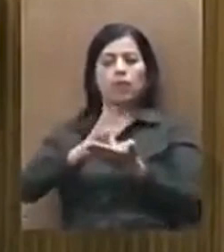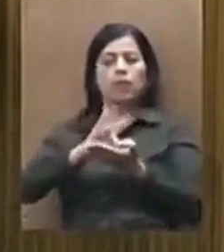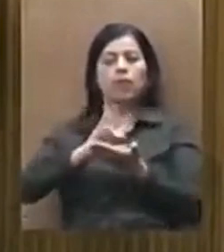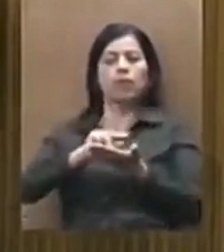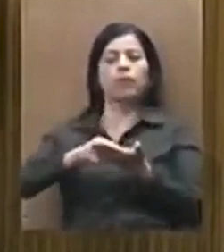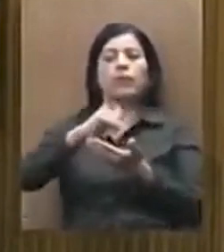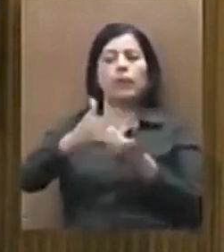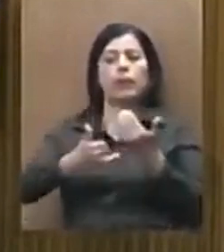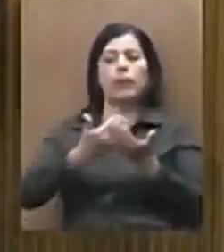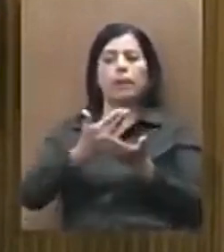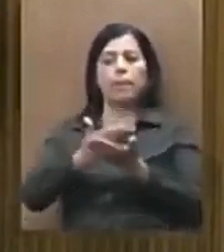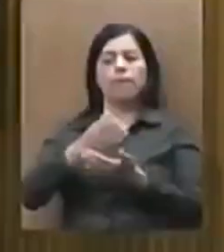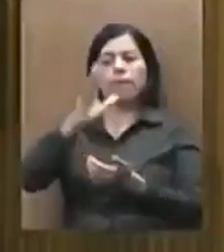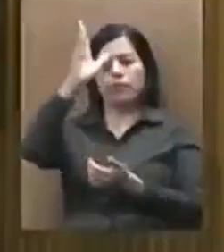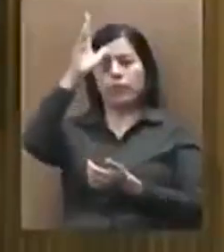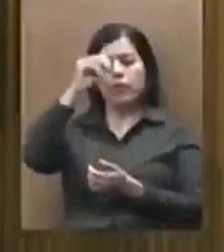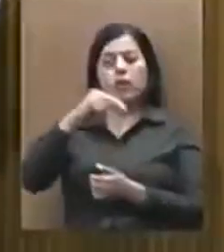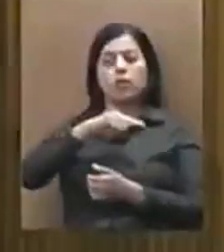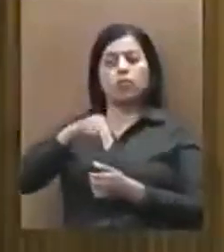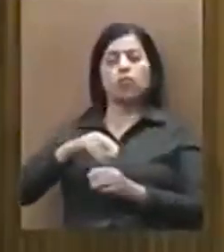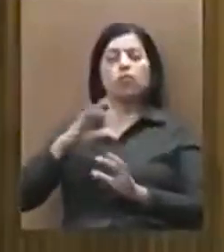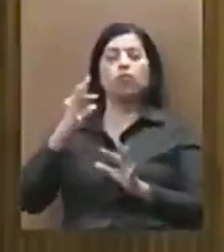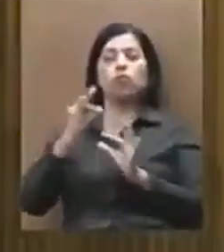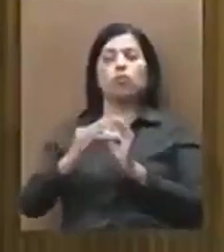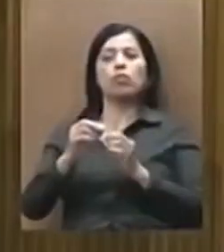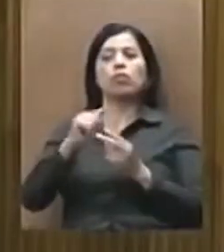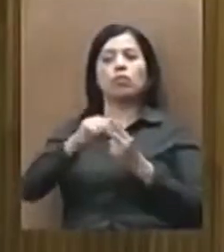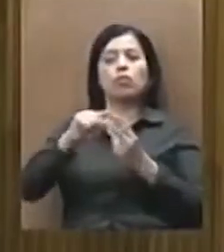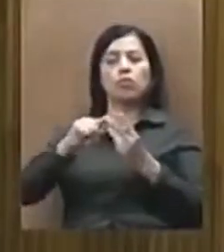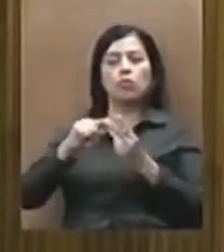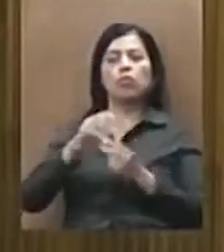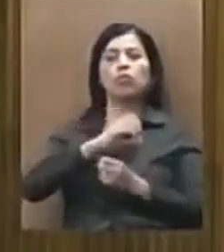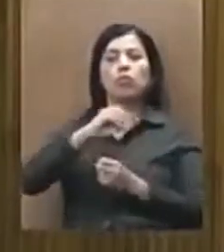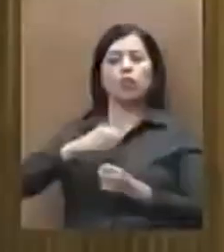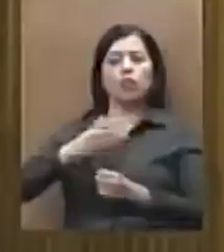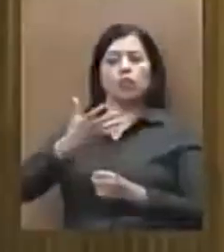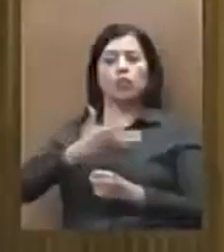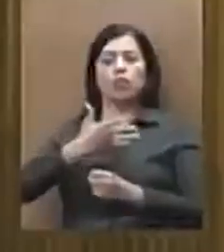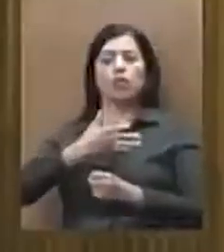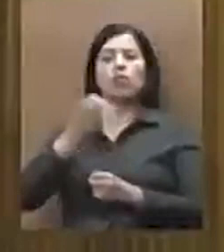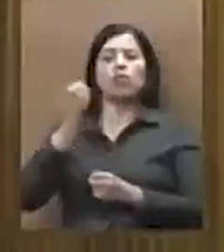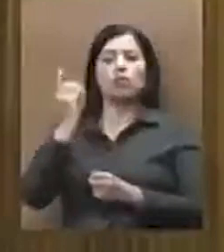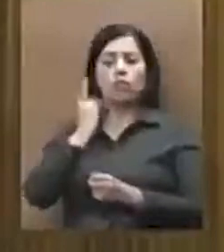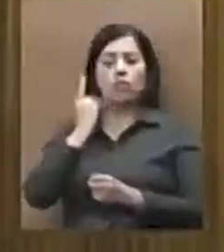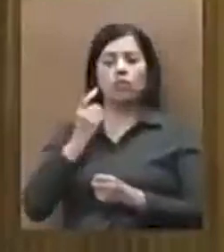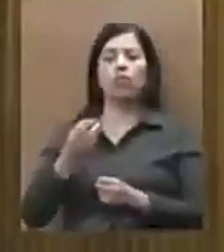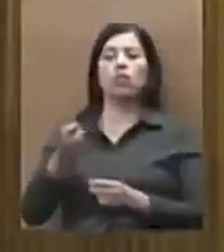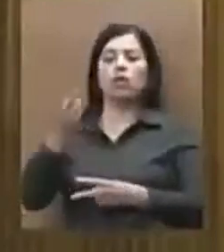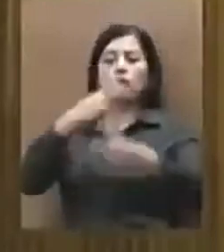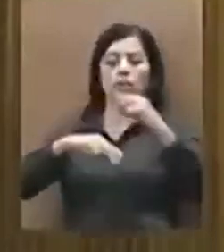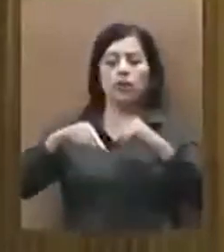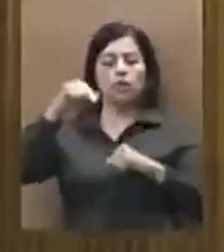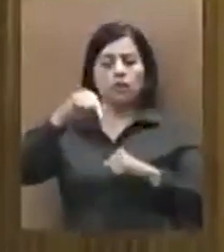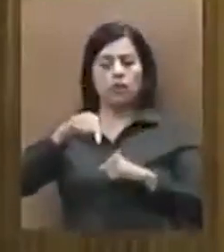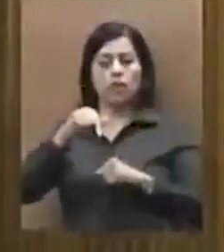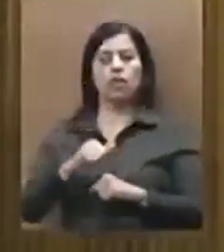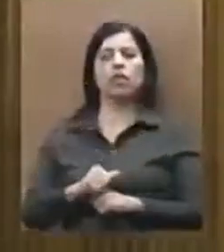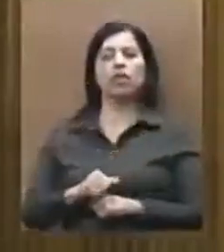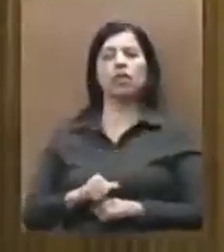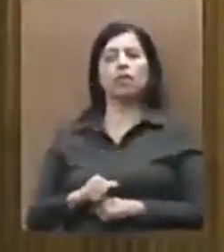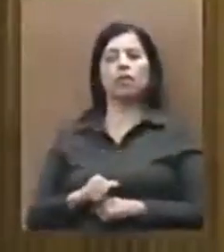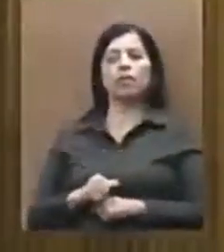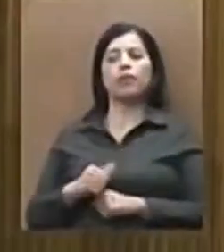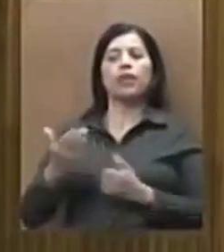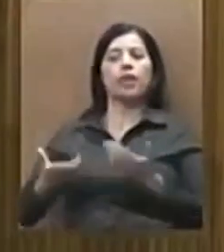simple y sencillamente cumplimos con una de las dos grandes funciones que tenemos como diputados ya saben que tenemos que venir aquí a provocar